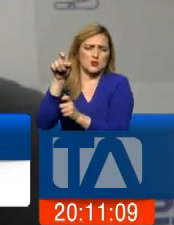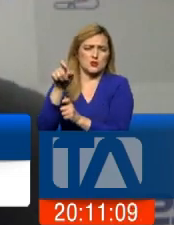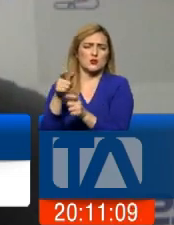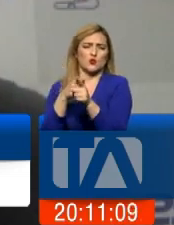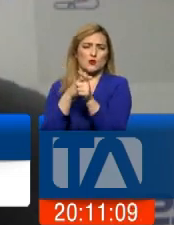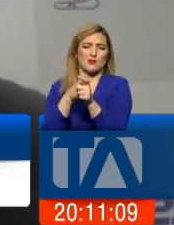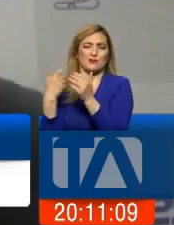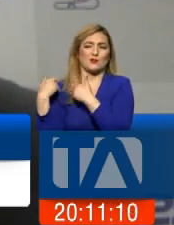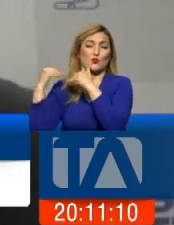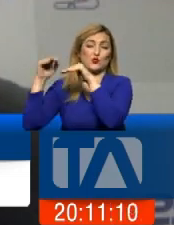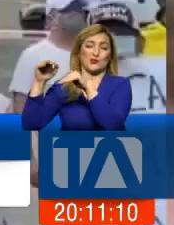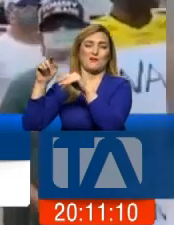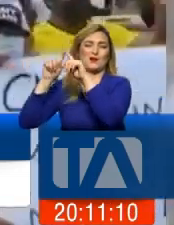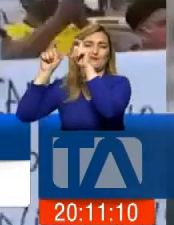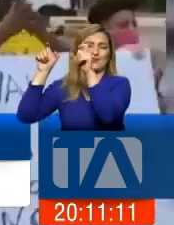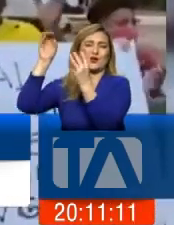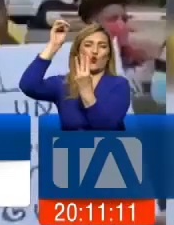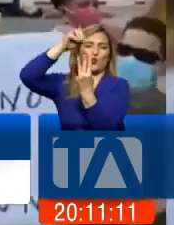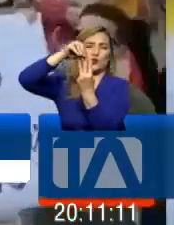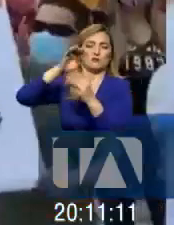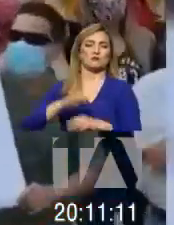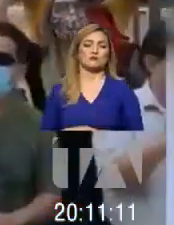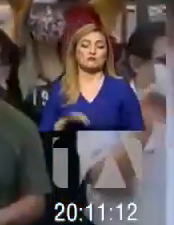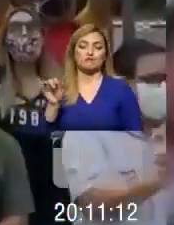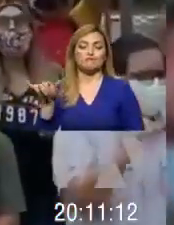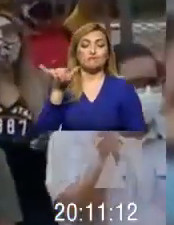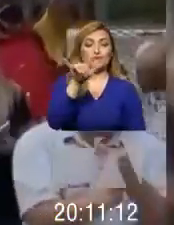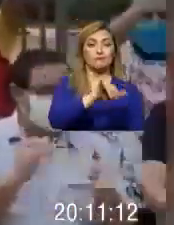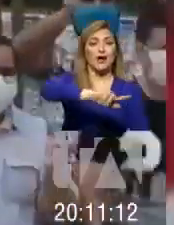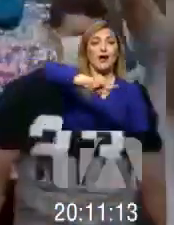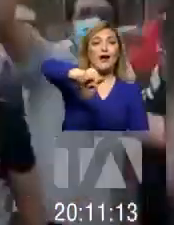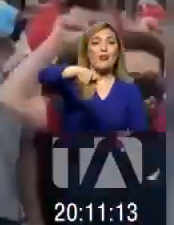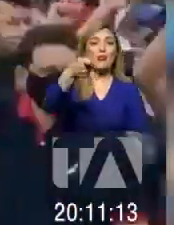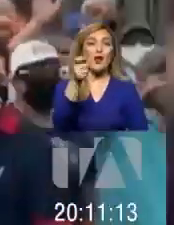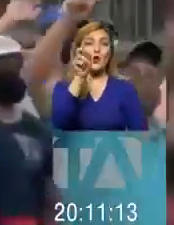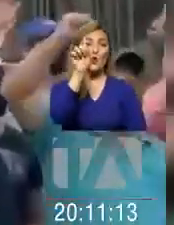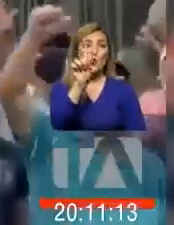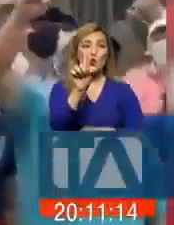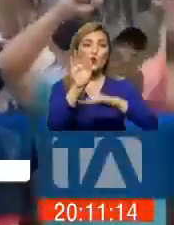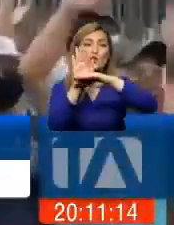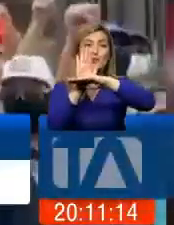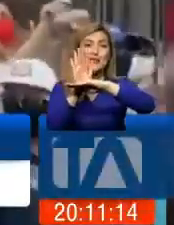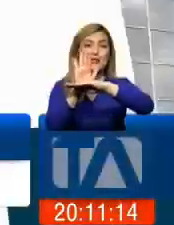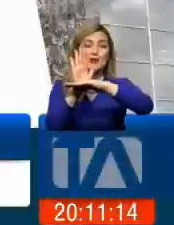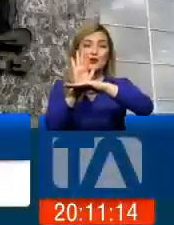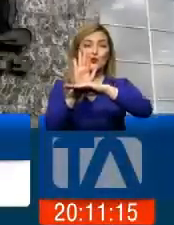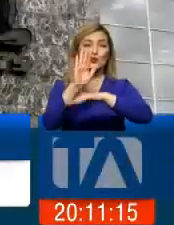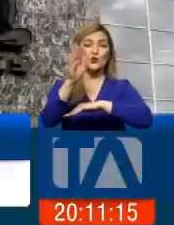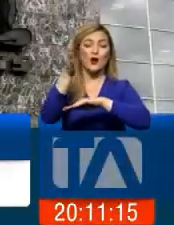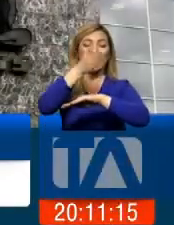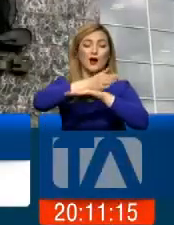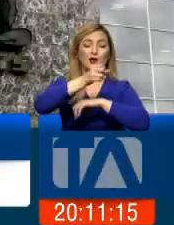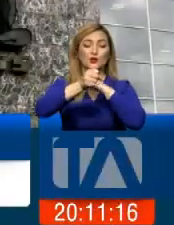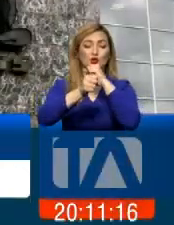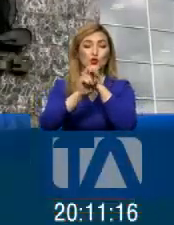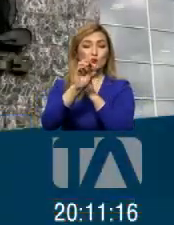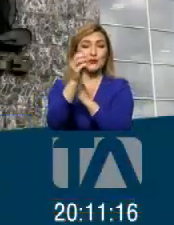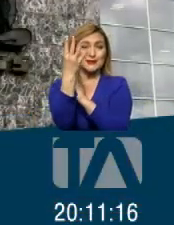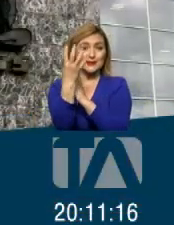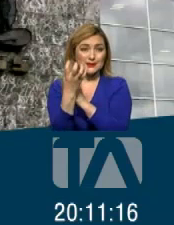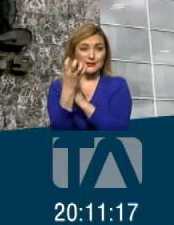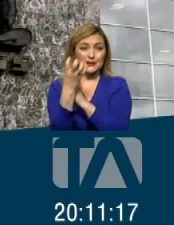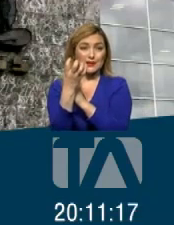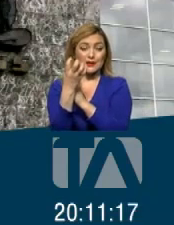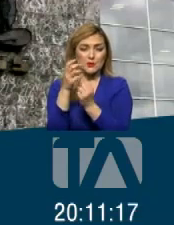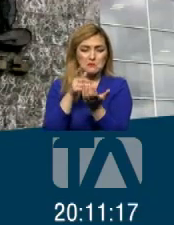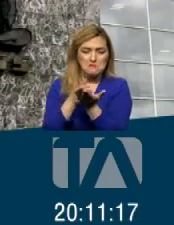la responsabilidad patronal. Situación similar ocurre con Canal 1, que desde 2014 ha retenido las aportaciones de sus